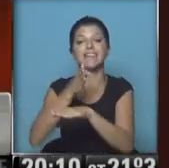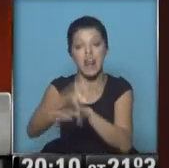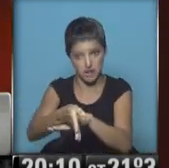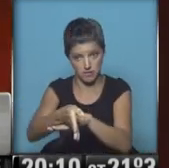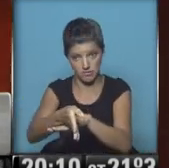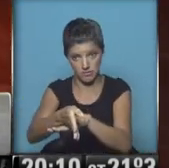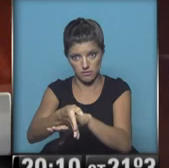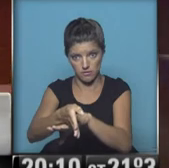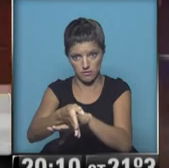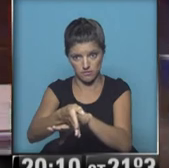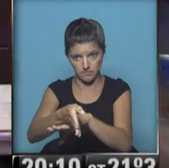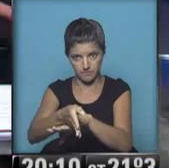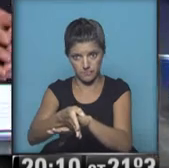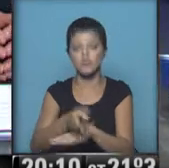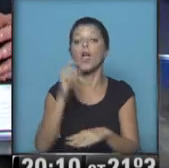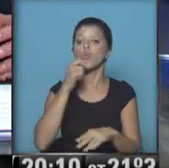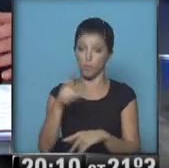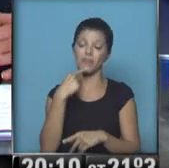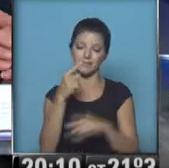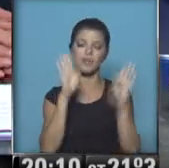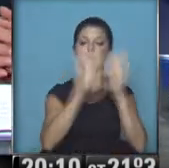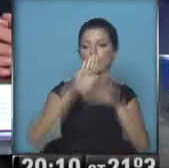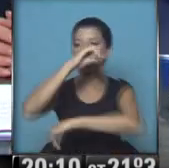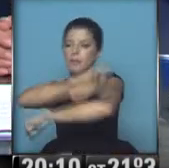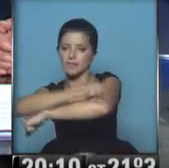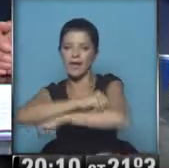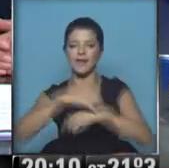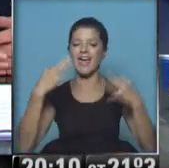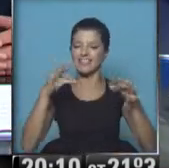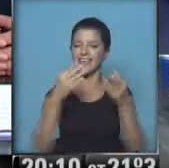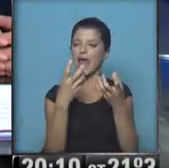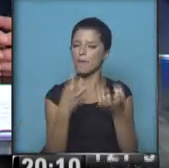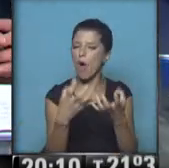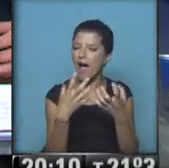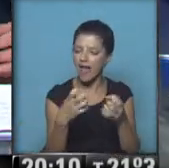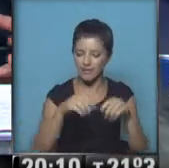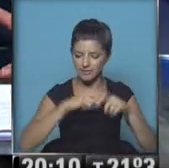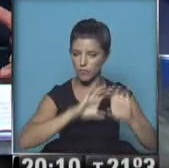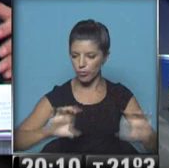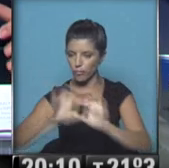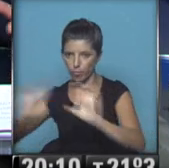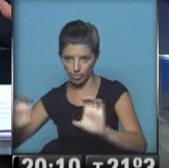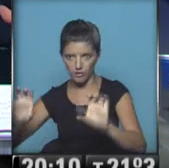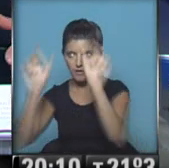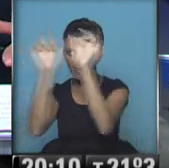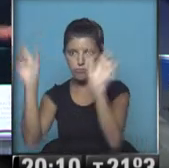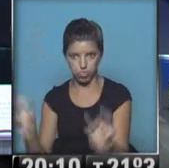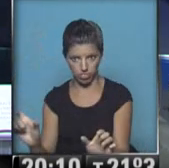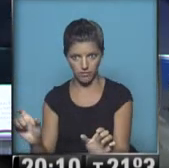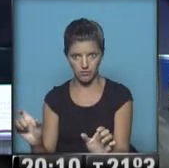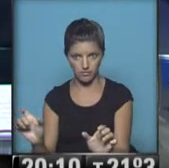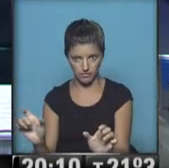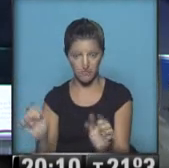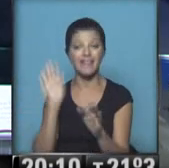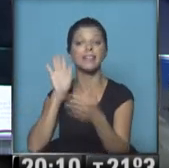casas, poner estos paños como recomendaban recién los de Defensa Civil, en las envijas, en las ventanas y